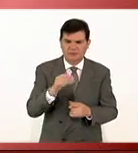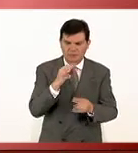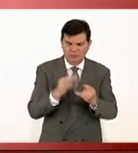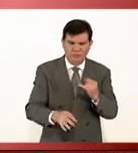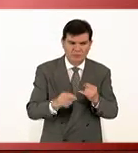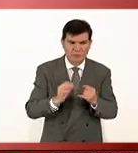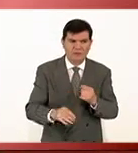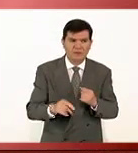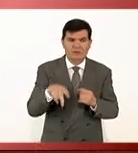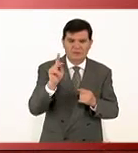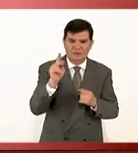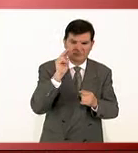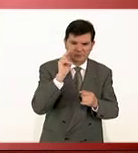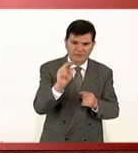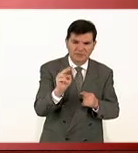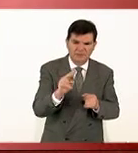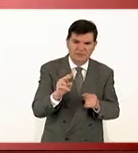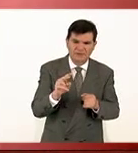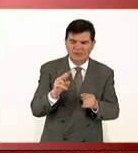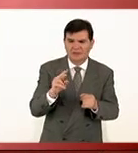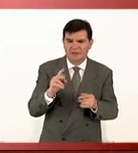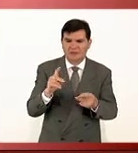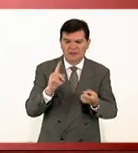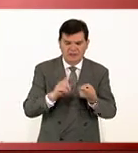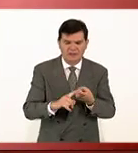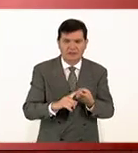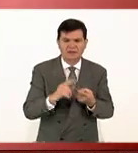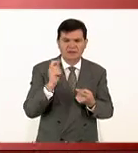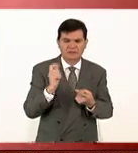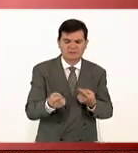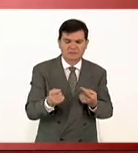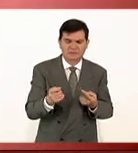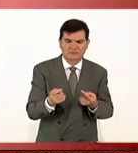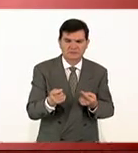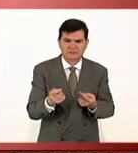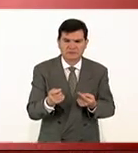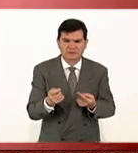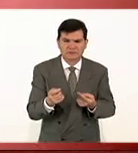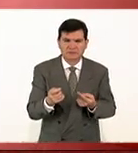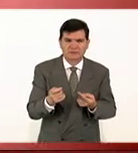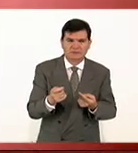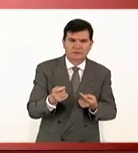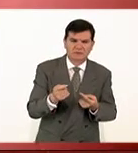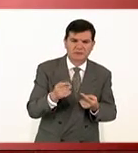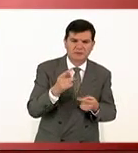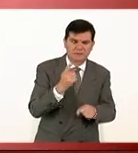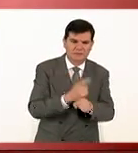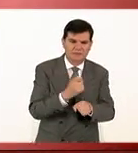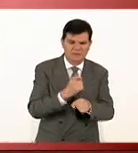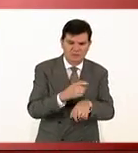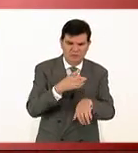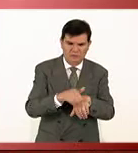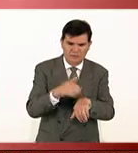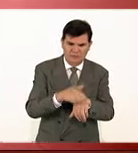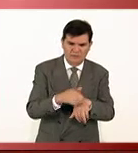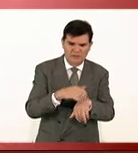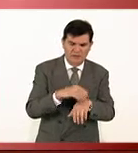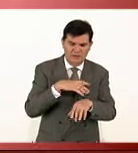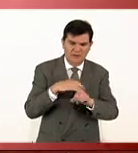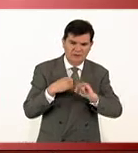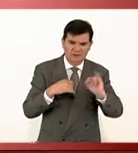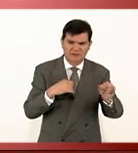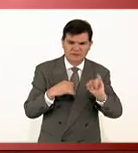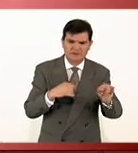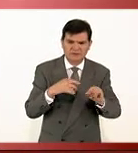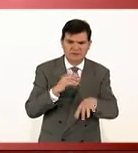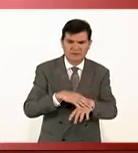registro, pero si ven, pues viene de, pues digamos, el primer número que tenemos a la izquierda de la